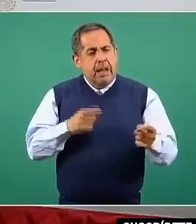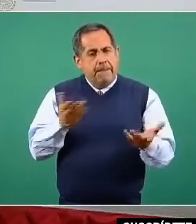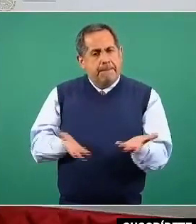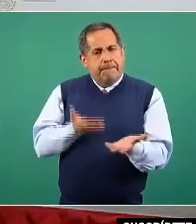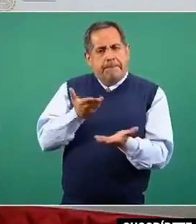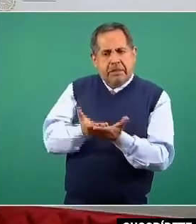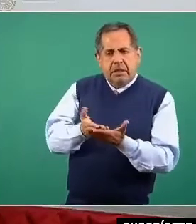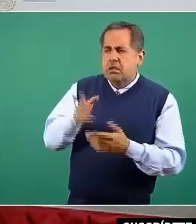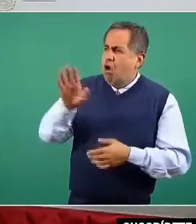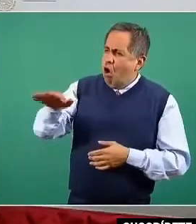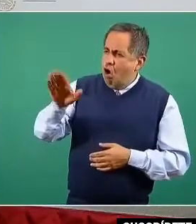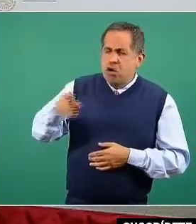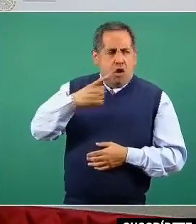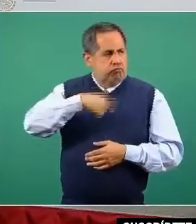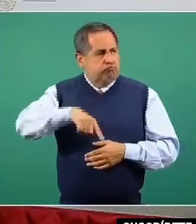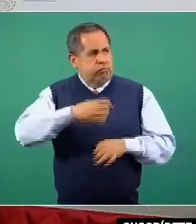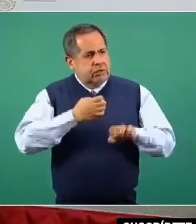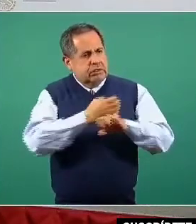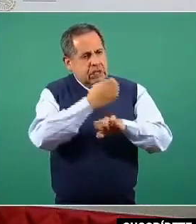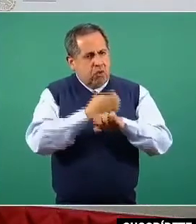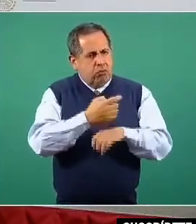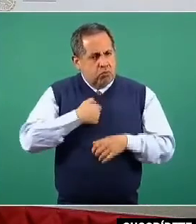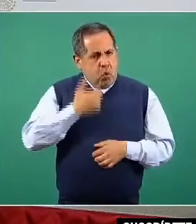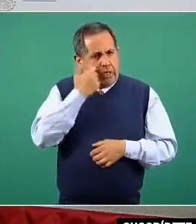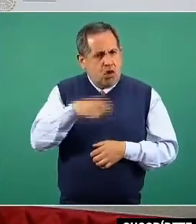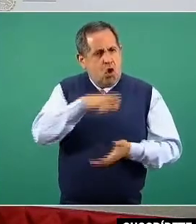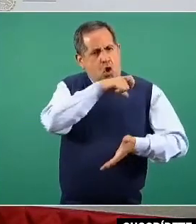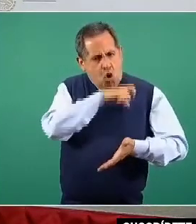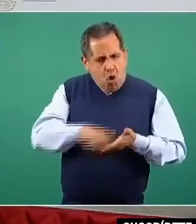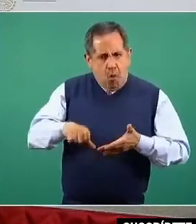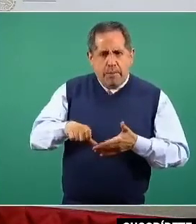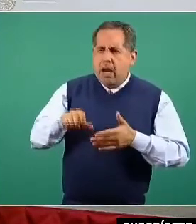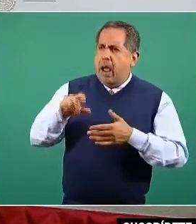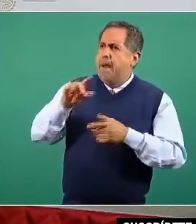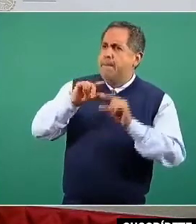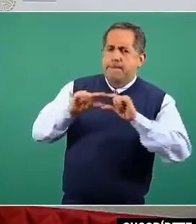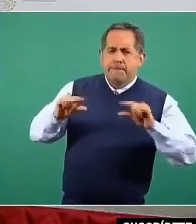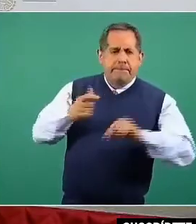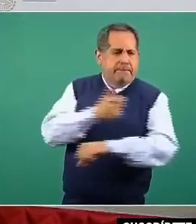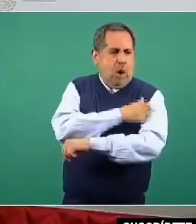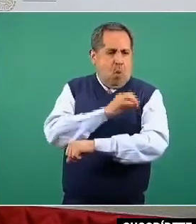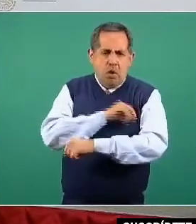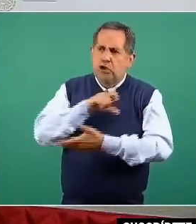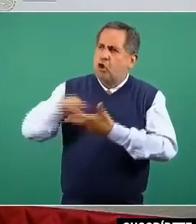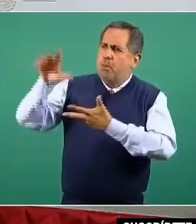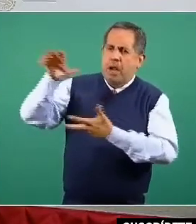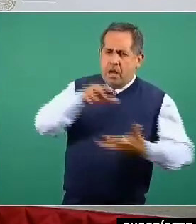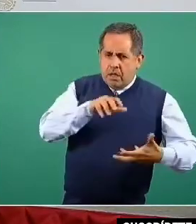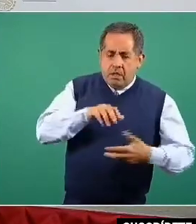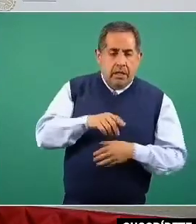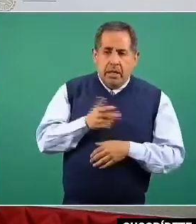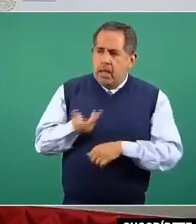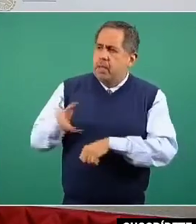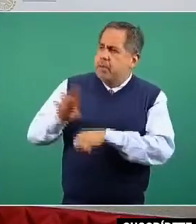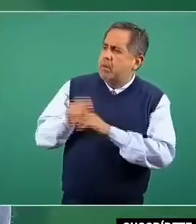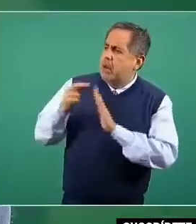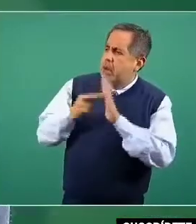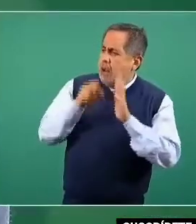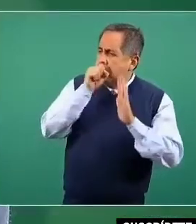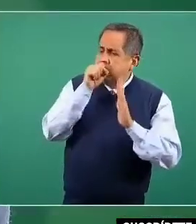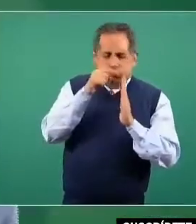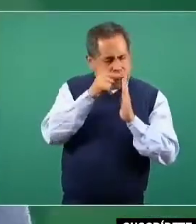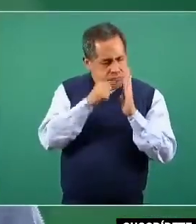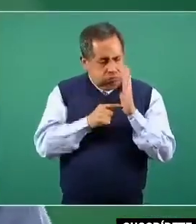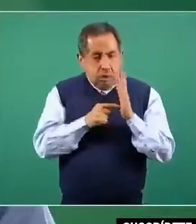planteamiento de si las entidades federativas podrían en un momento dado comprar vacuna, y solicitó algún lineamiento técnico, porque